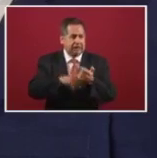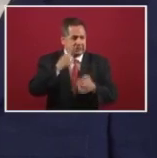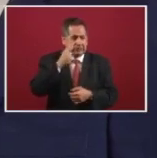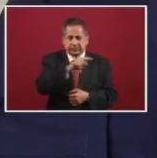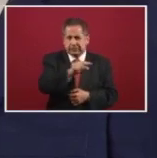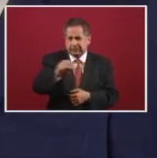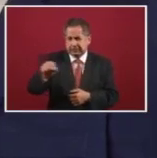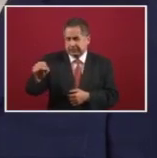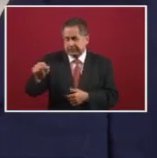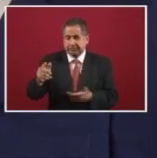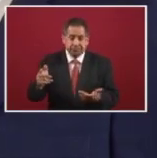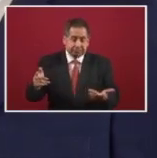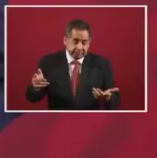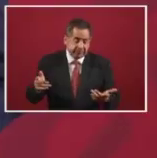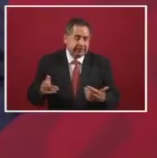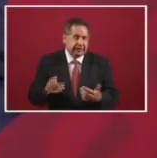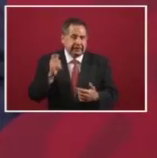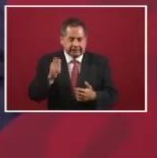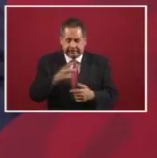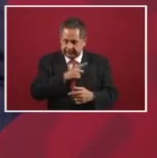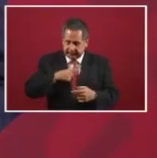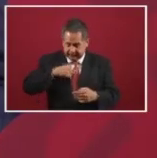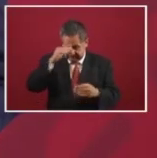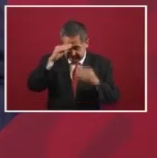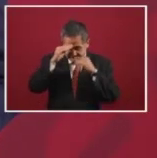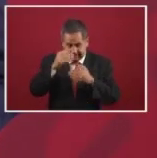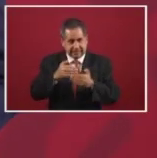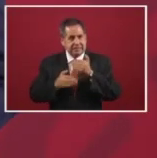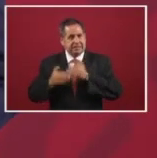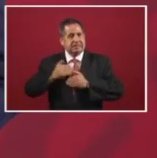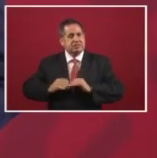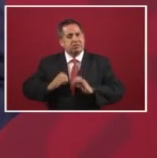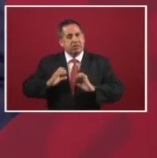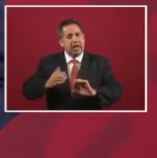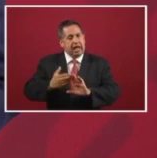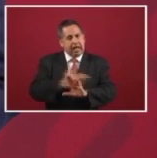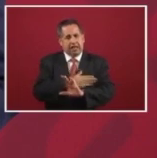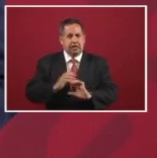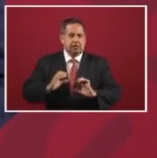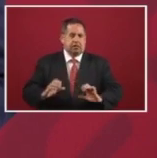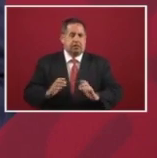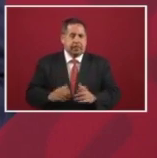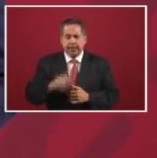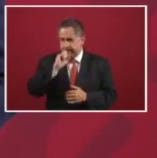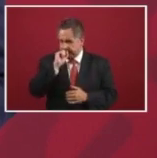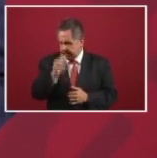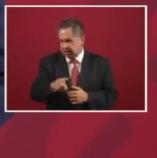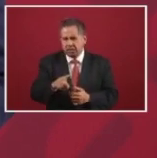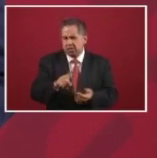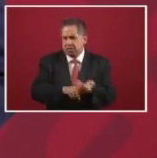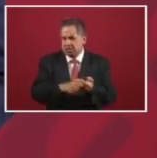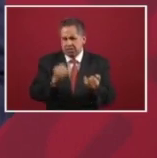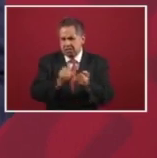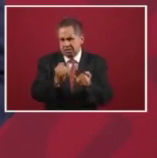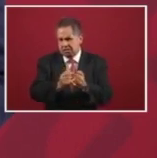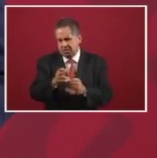esto pues tiene que replantearse, y es lo mismo en el caso de la